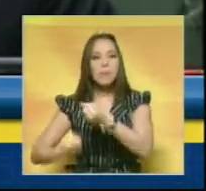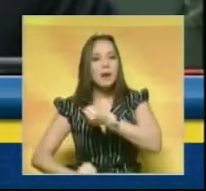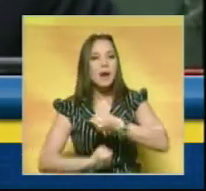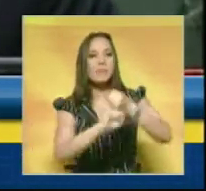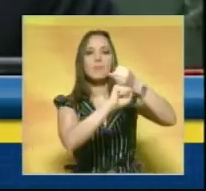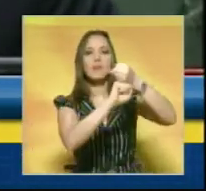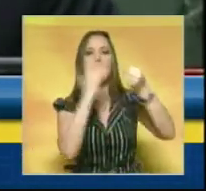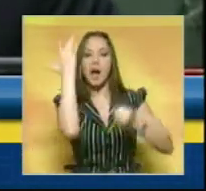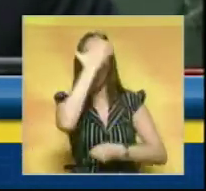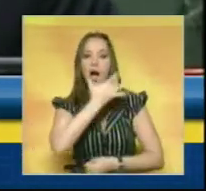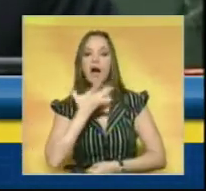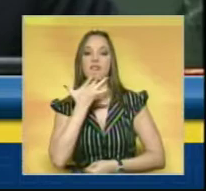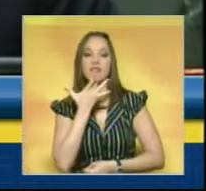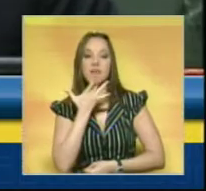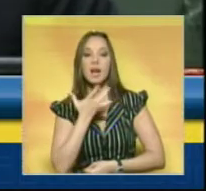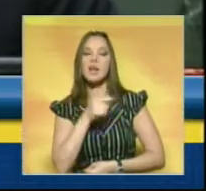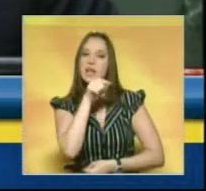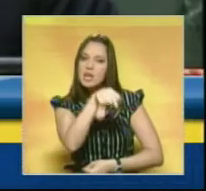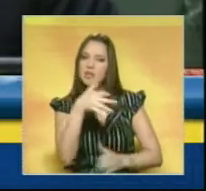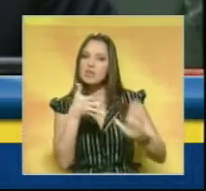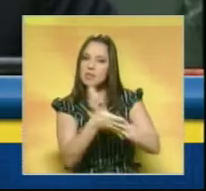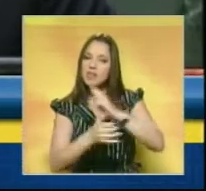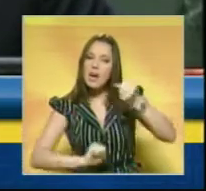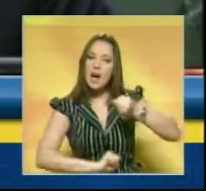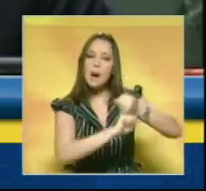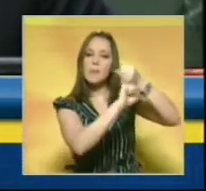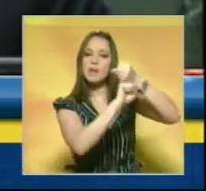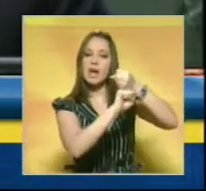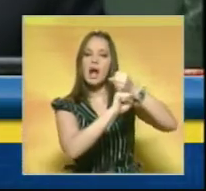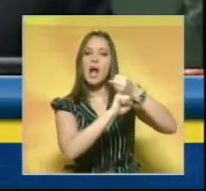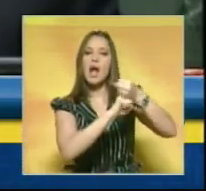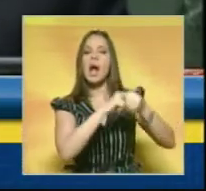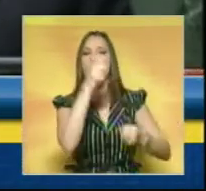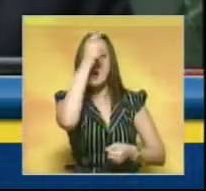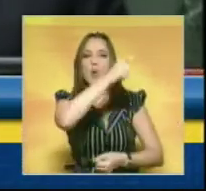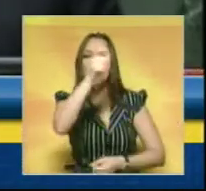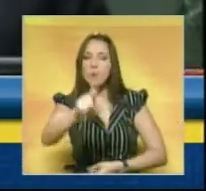África, que es apoyar a los pueblos necesitados del mundo.